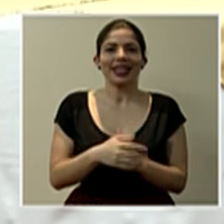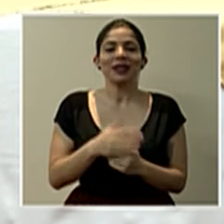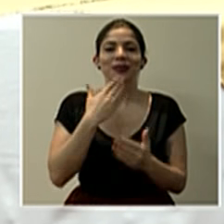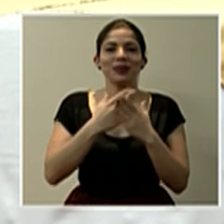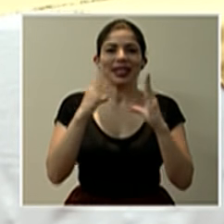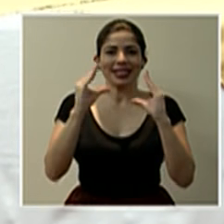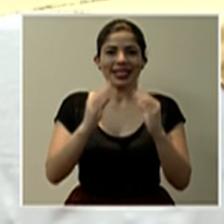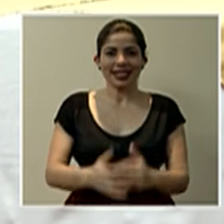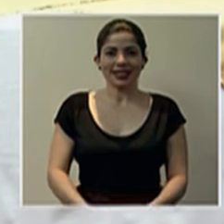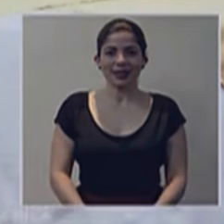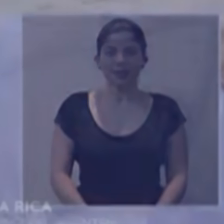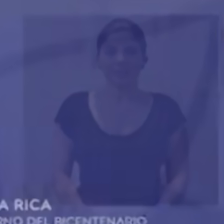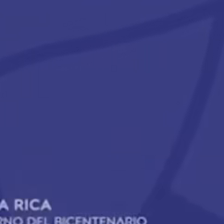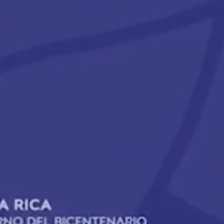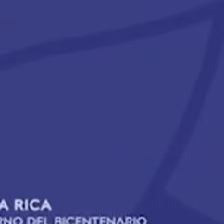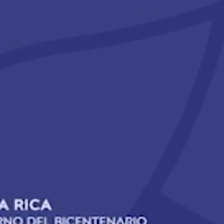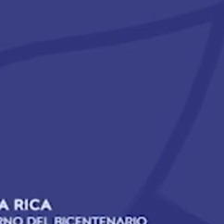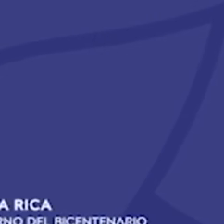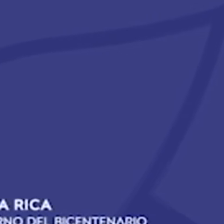Buenas tardes.